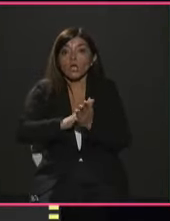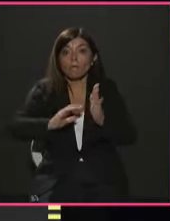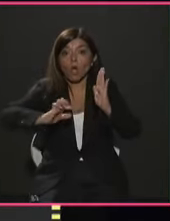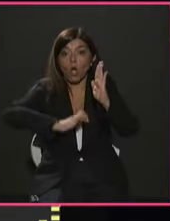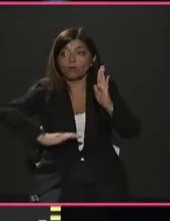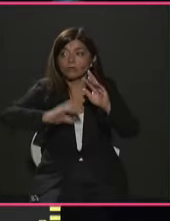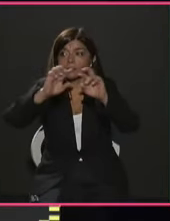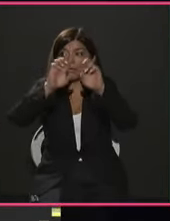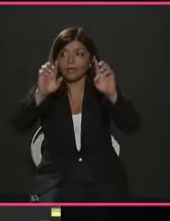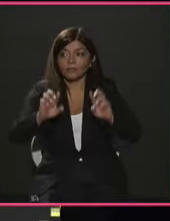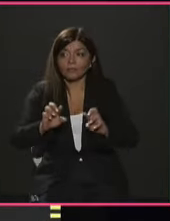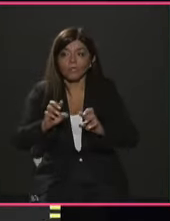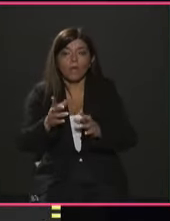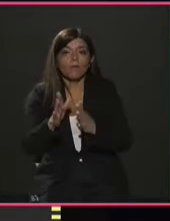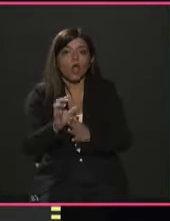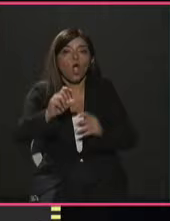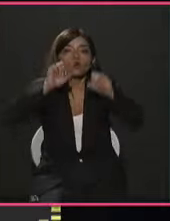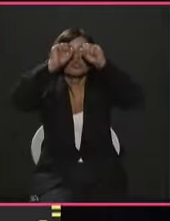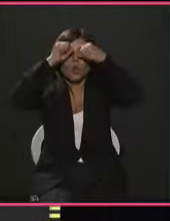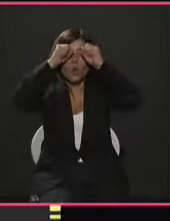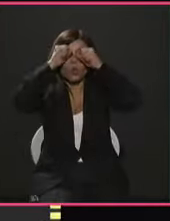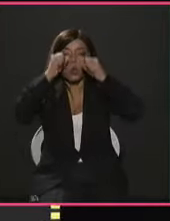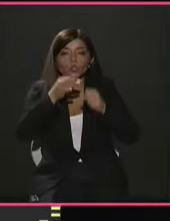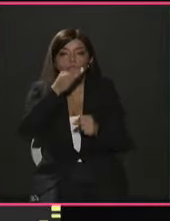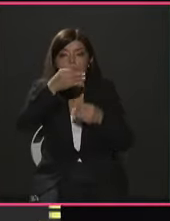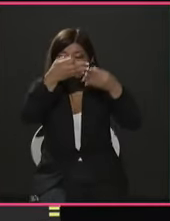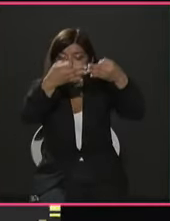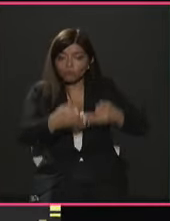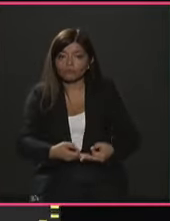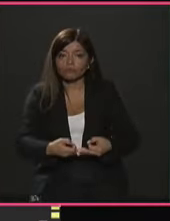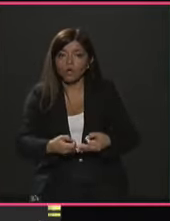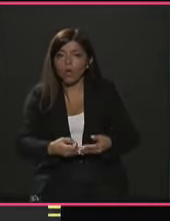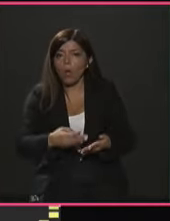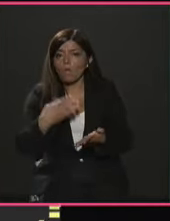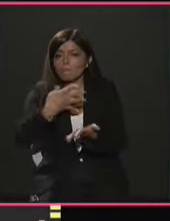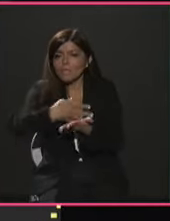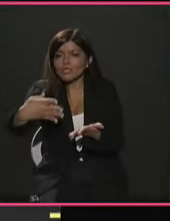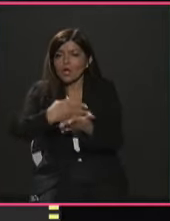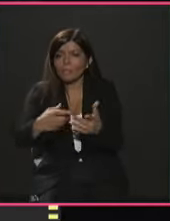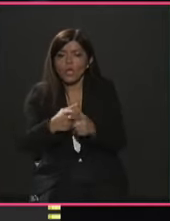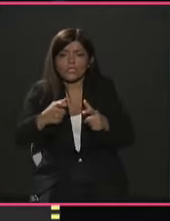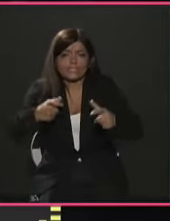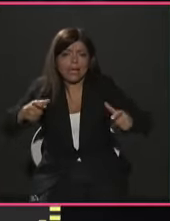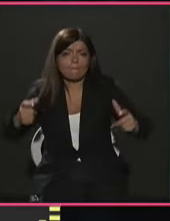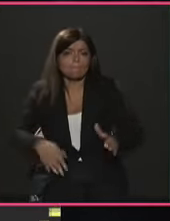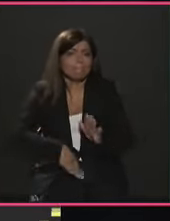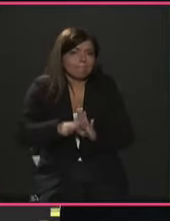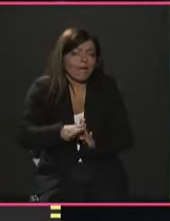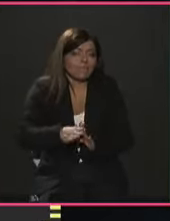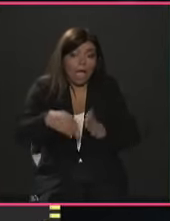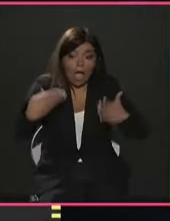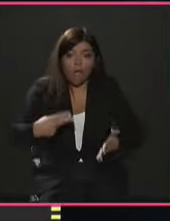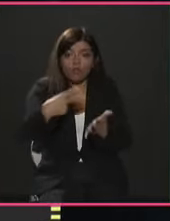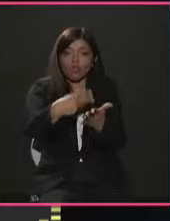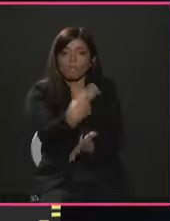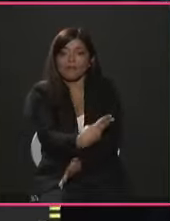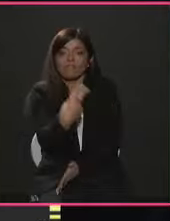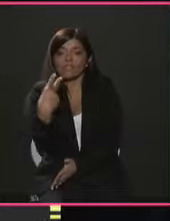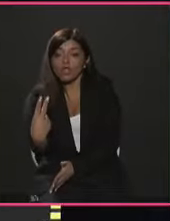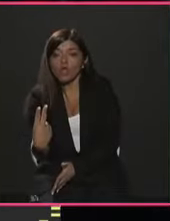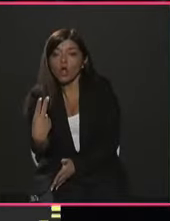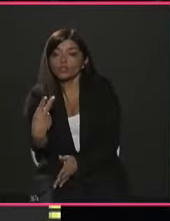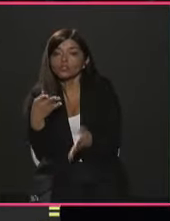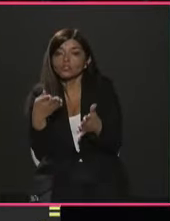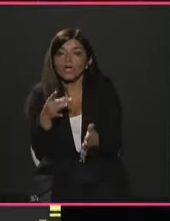pero un paper de Google millones con la de crecer incluso más ahora en 2022 chile se